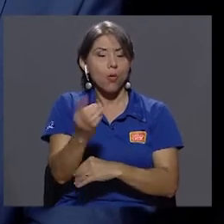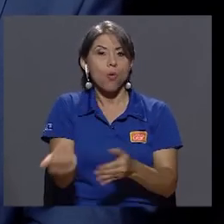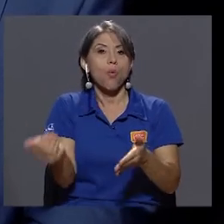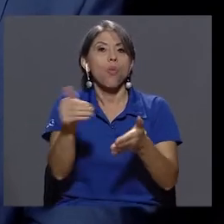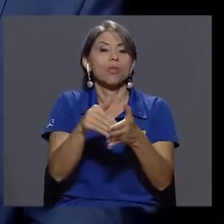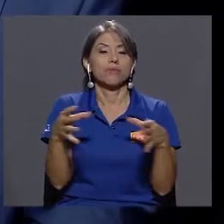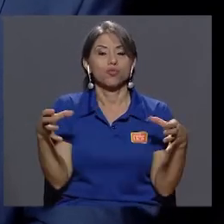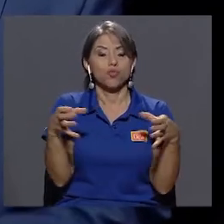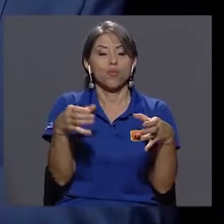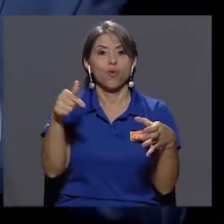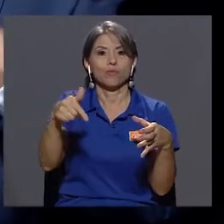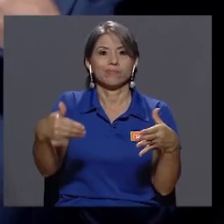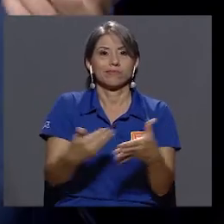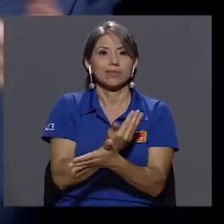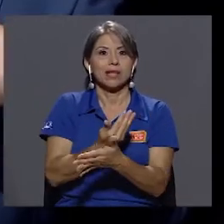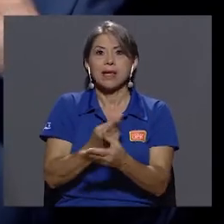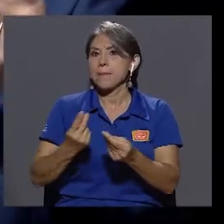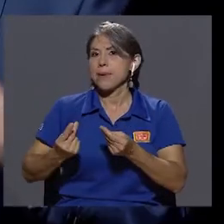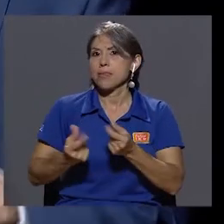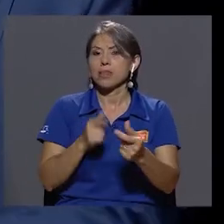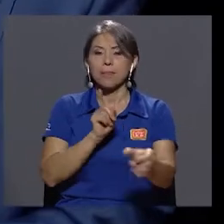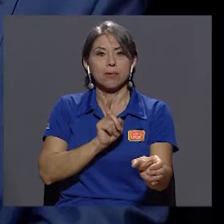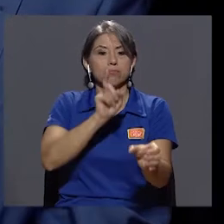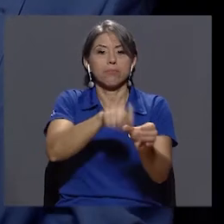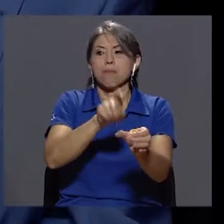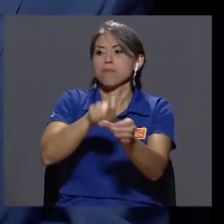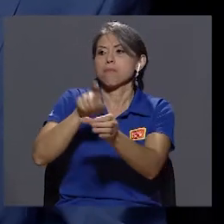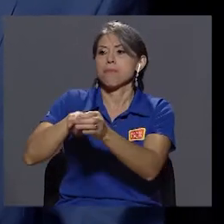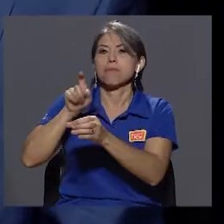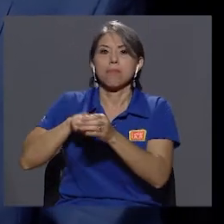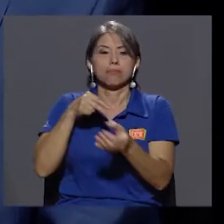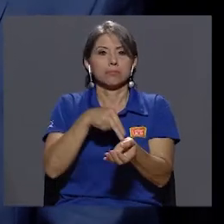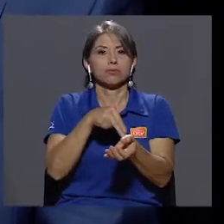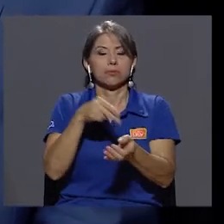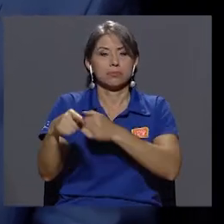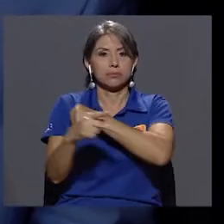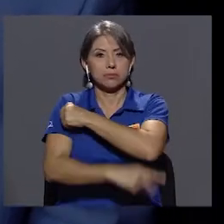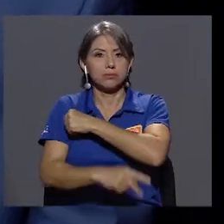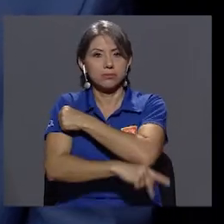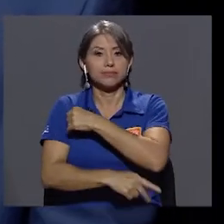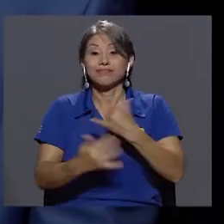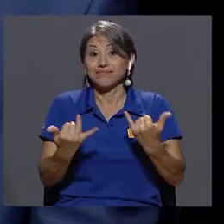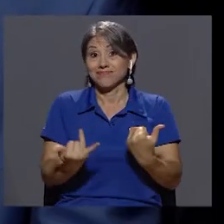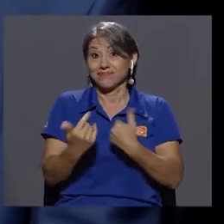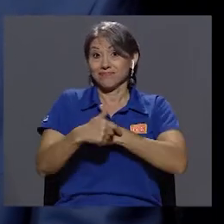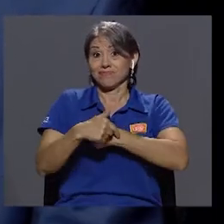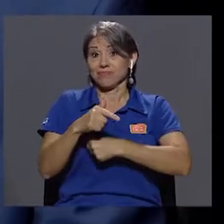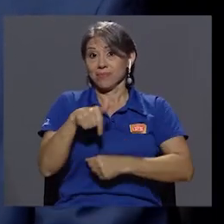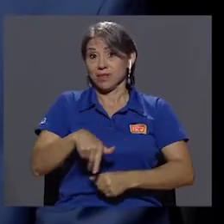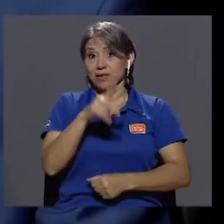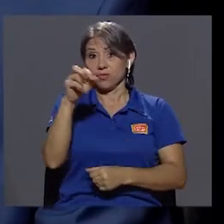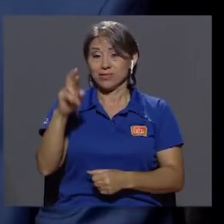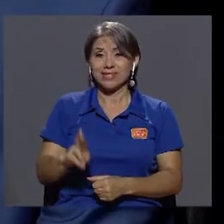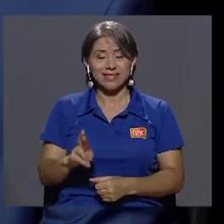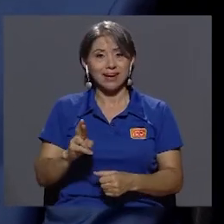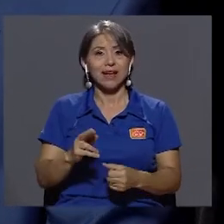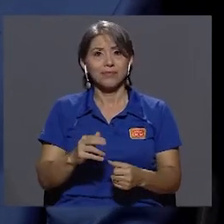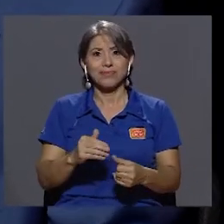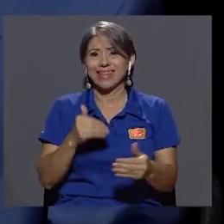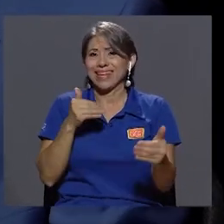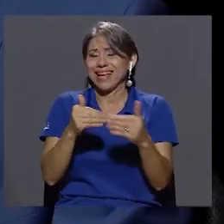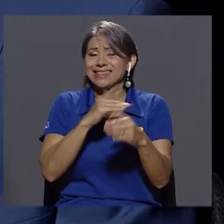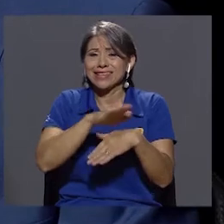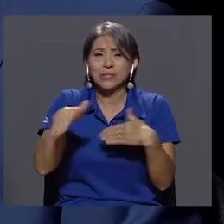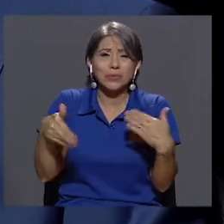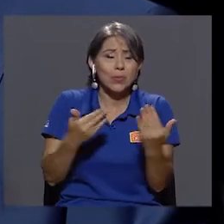otro grupo y se integra inmediatamente a los diferentes hospitales del país en este momento en costa rica tenemos prácticamente en